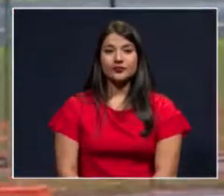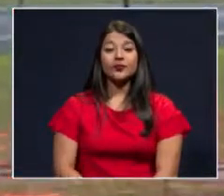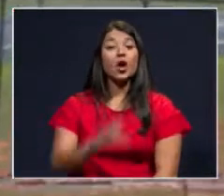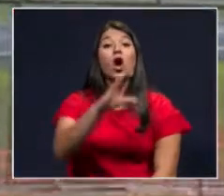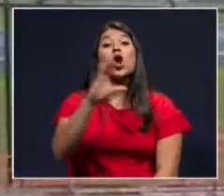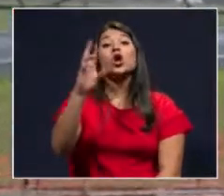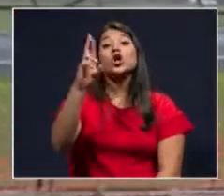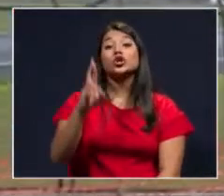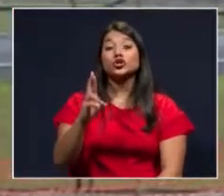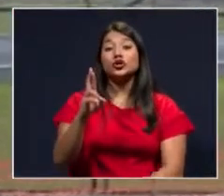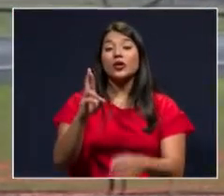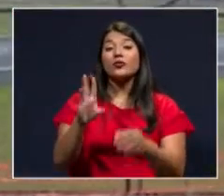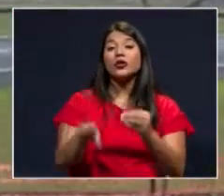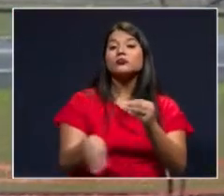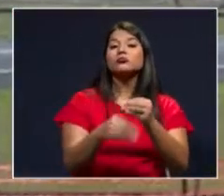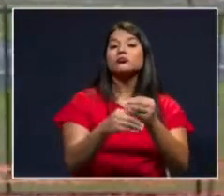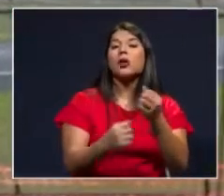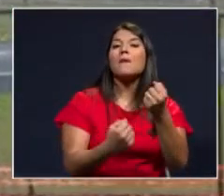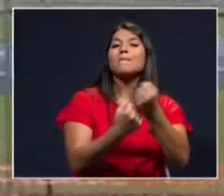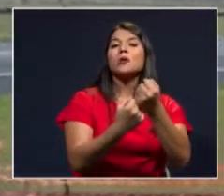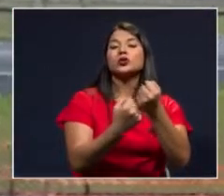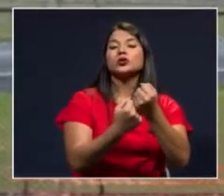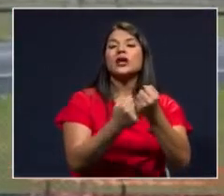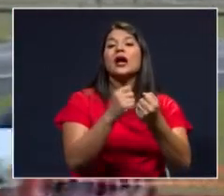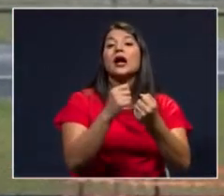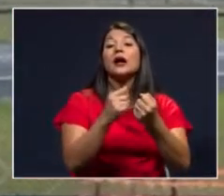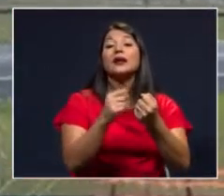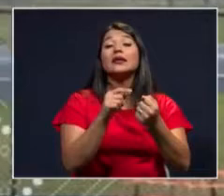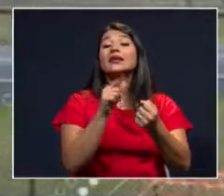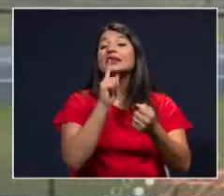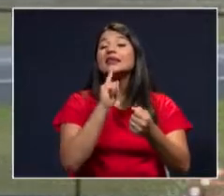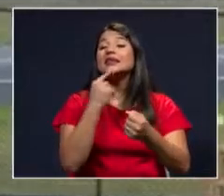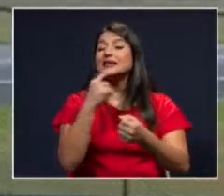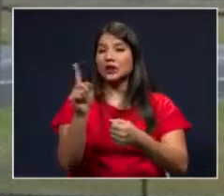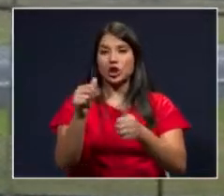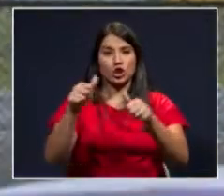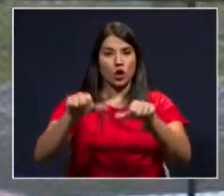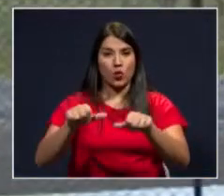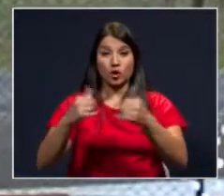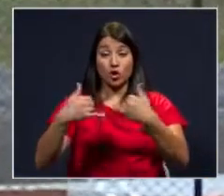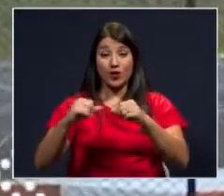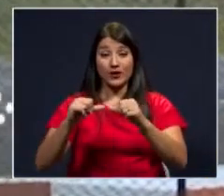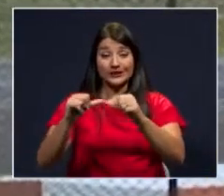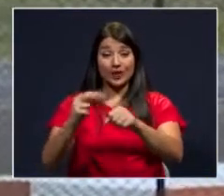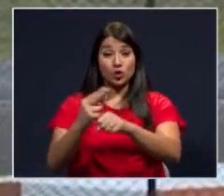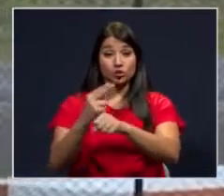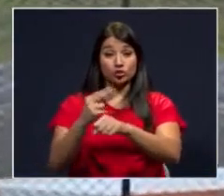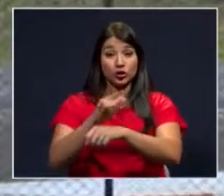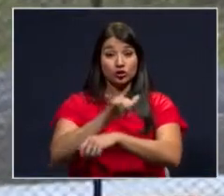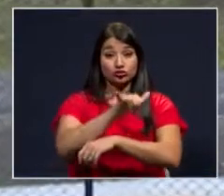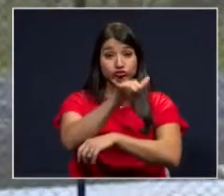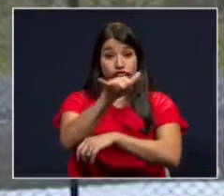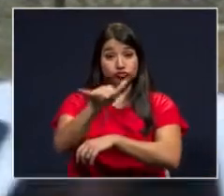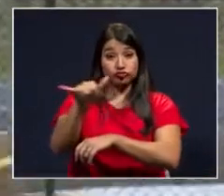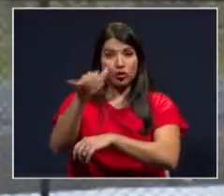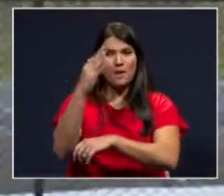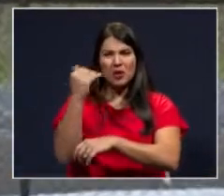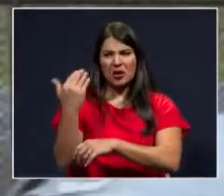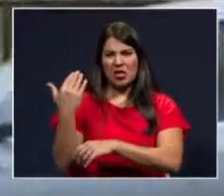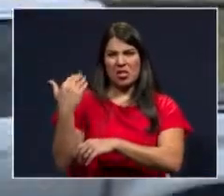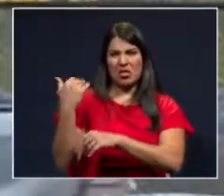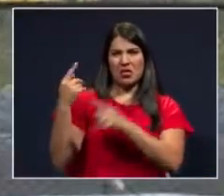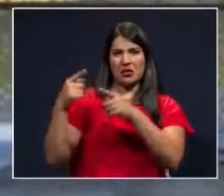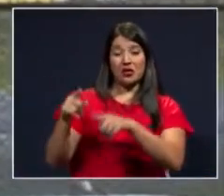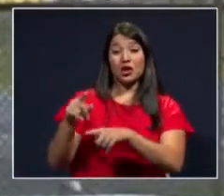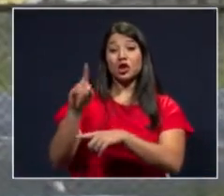Costa Rica se une a la lista de países que prohíben la operación de los Boeing 737 MAX 8 tras el accidente que ocurrió